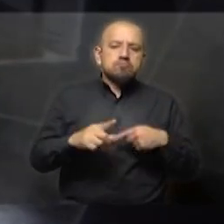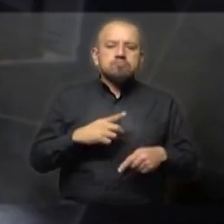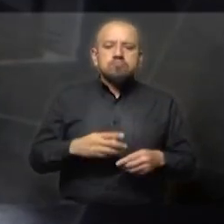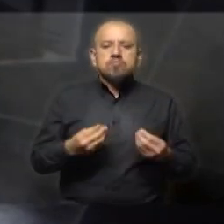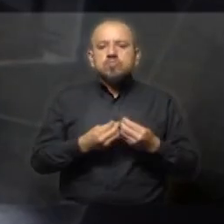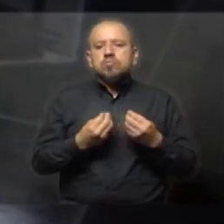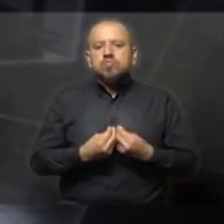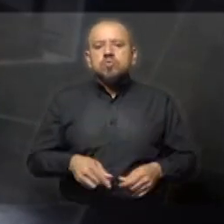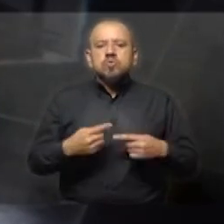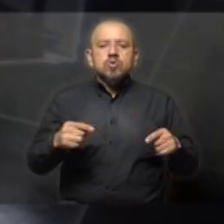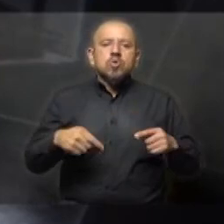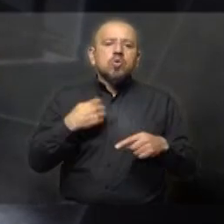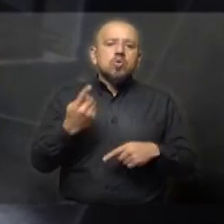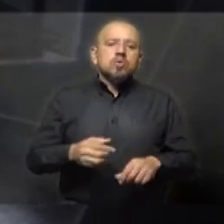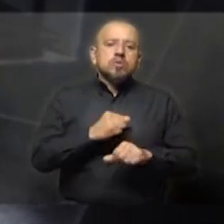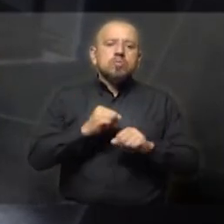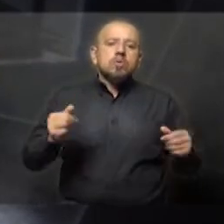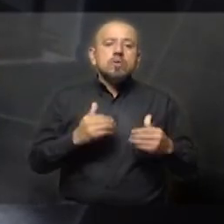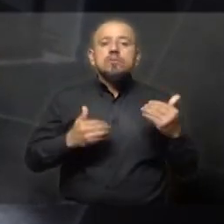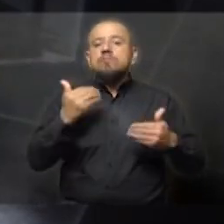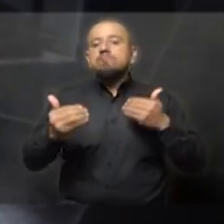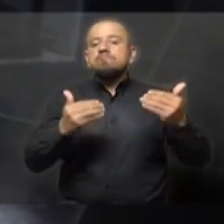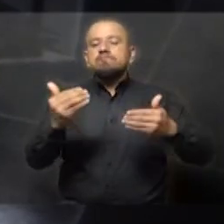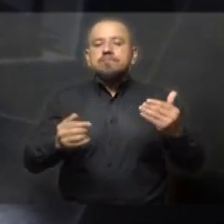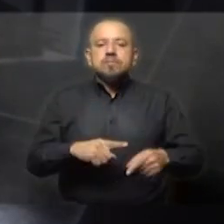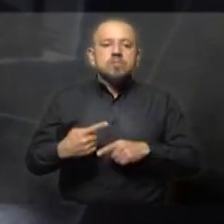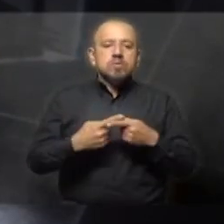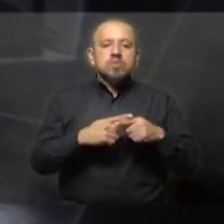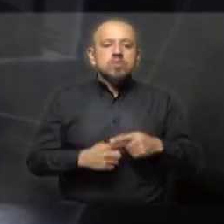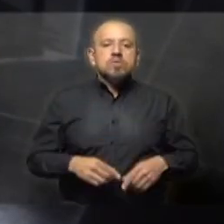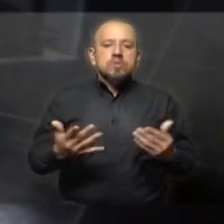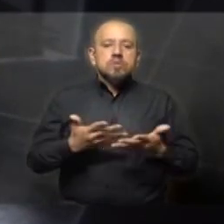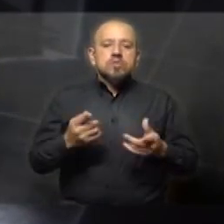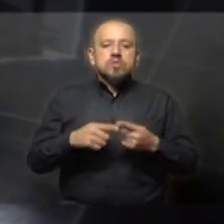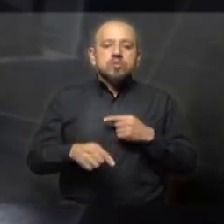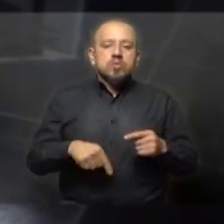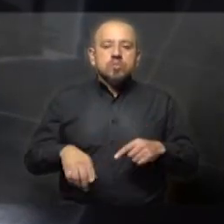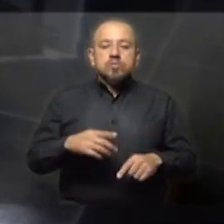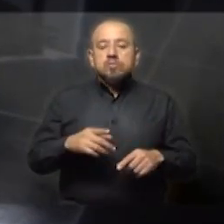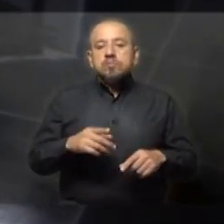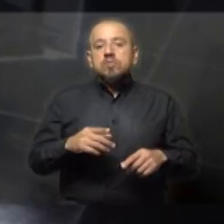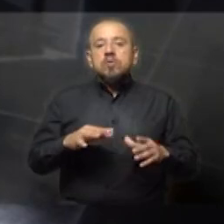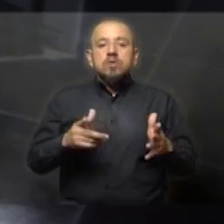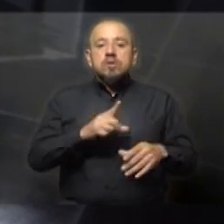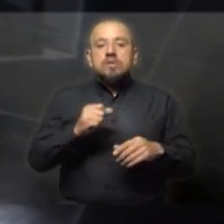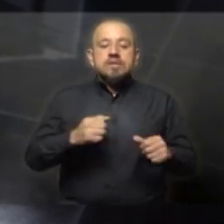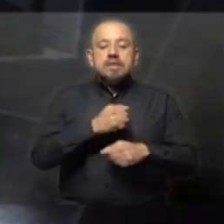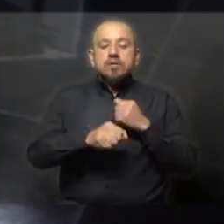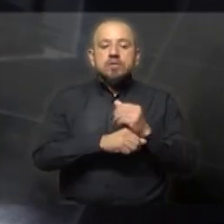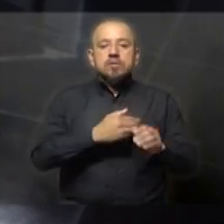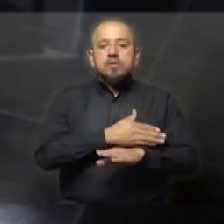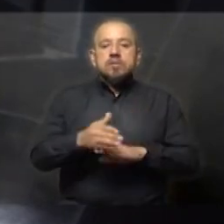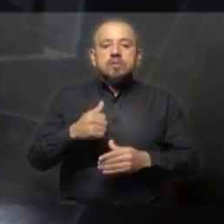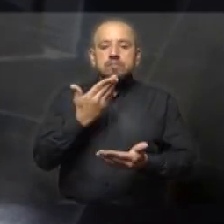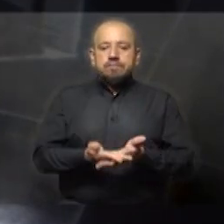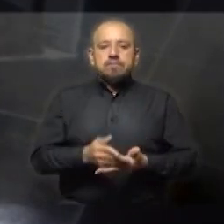otras en cambio se pueden proyectar y dialogar con discusiones presentes un siglo después que planteaba Ferreira sobre